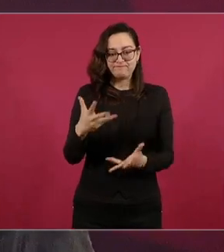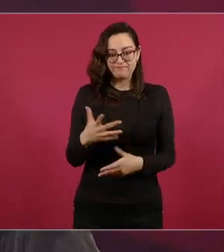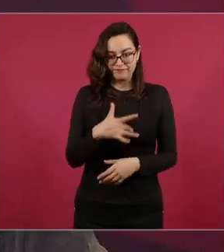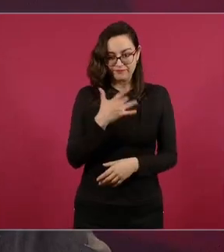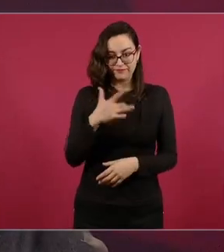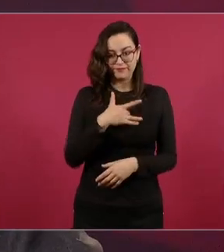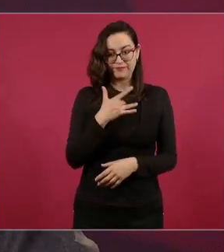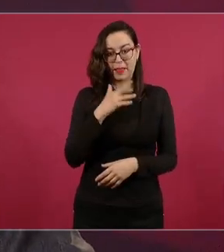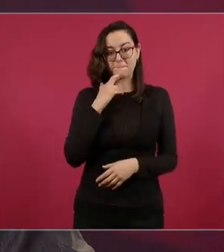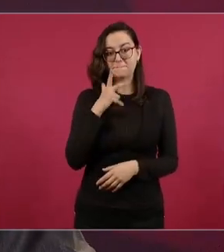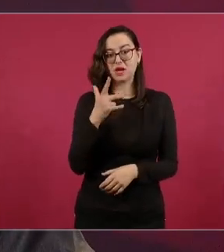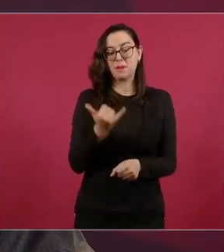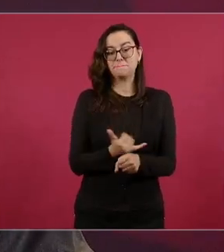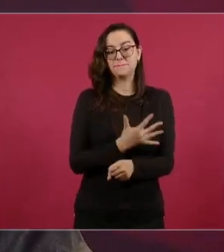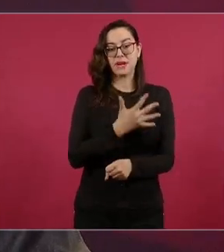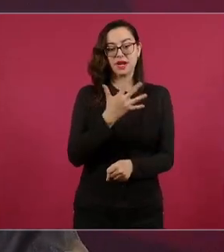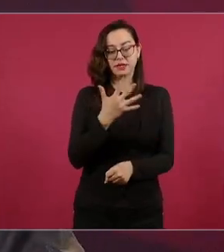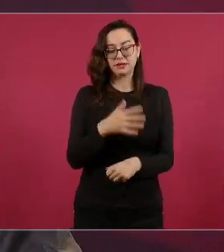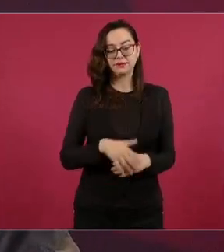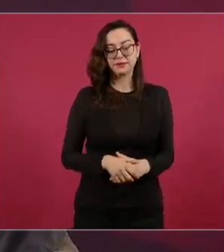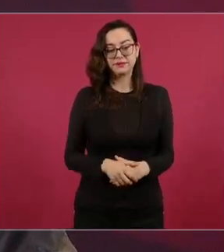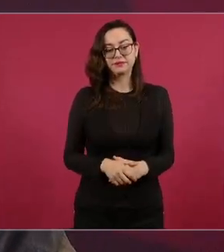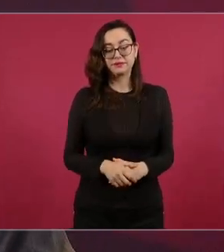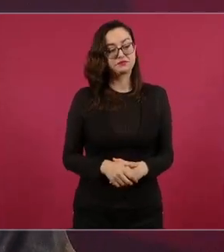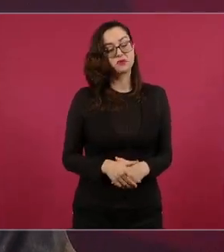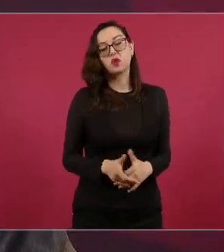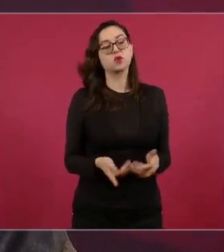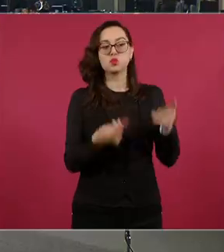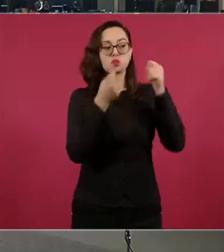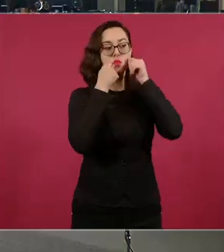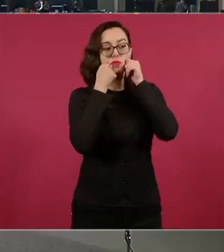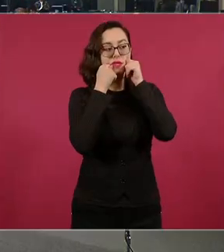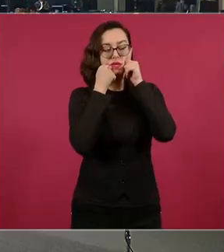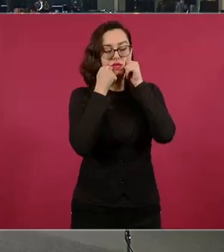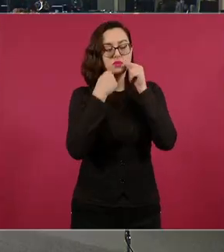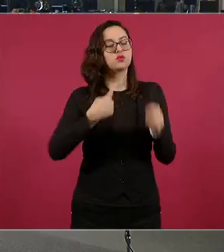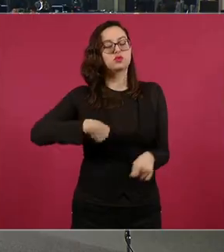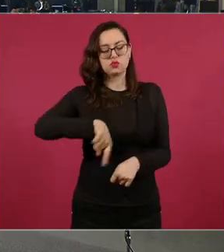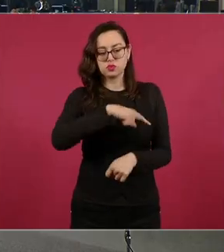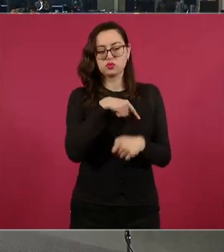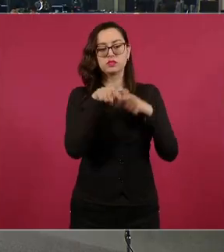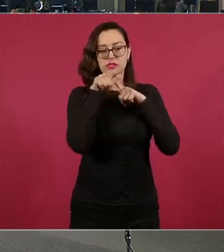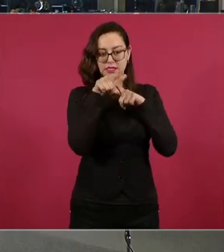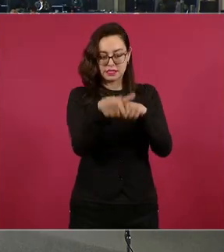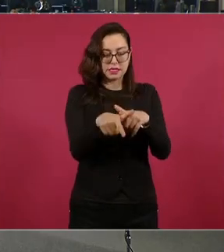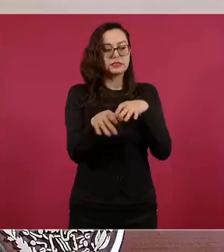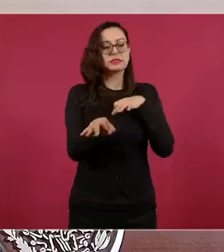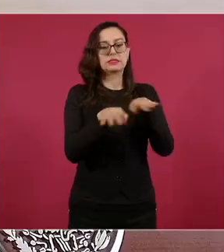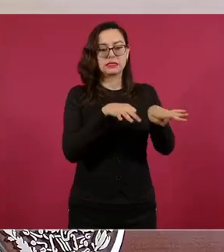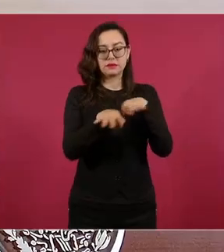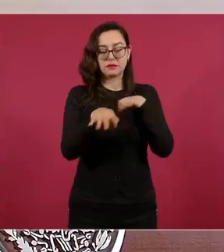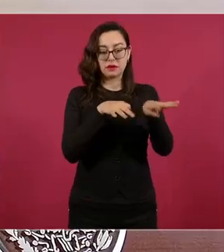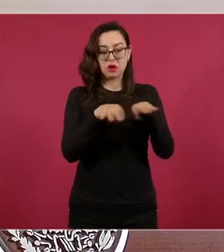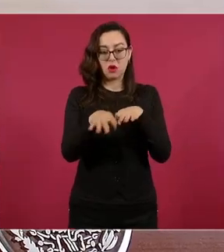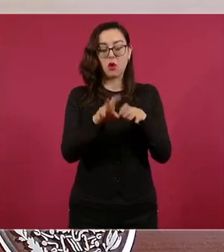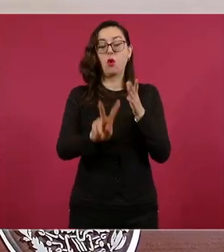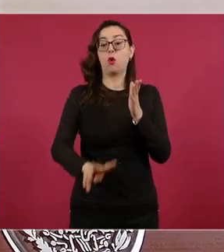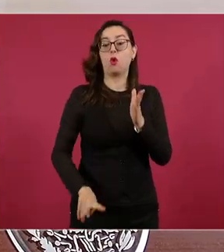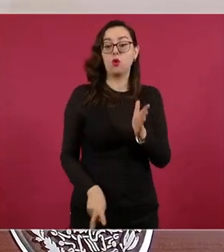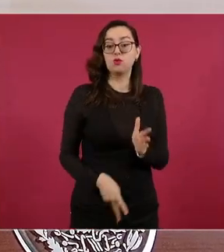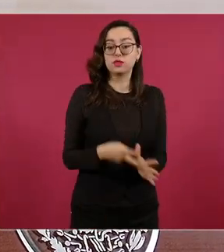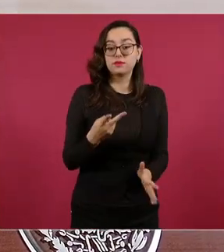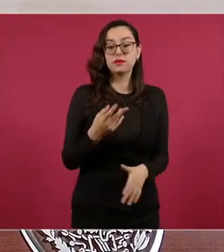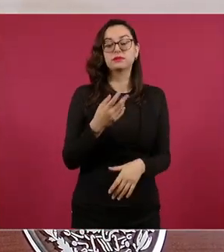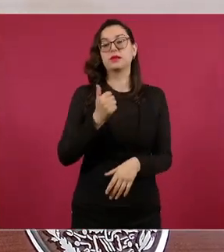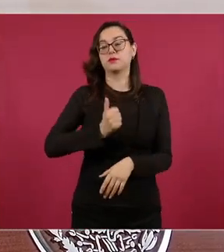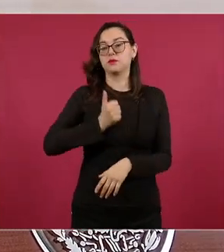impedir que sigamos avanzando. No lo van a lograr. Y aprovecho para pedirle a toda la gente que nos